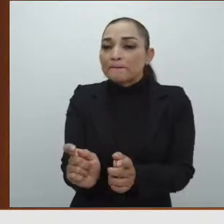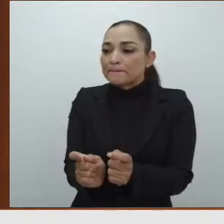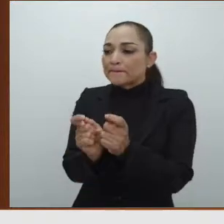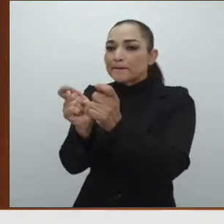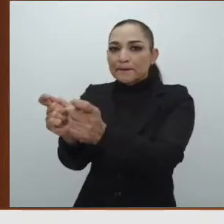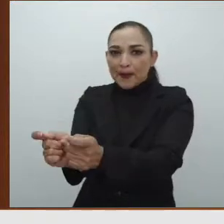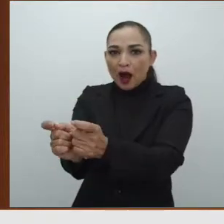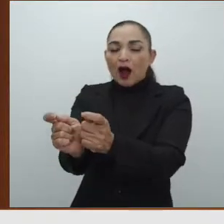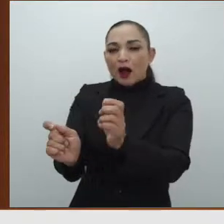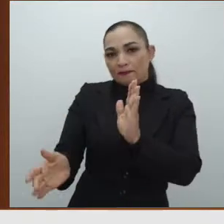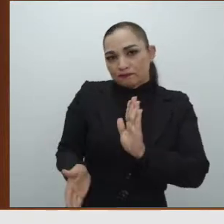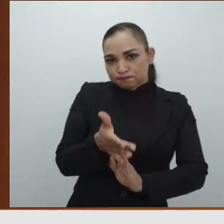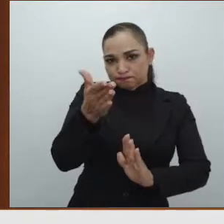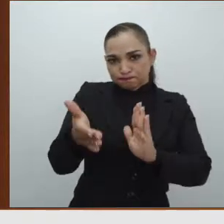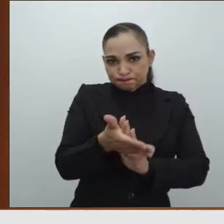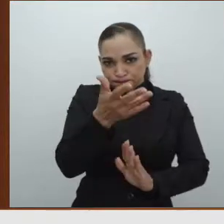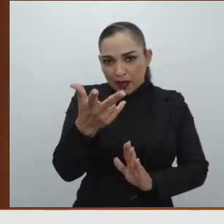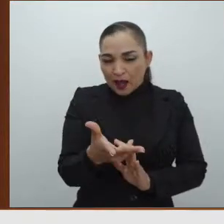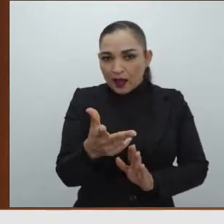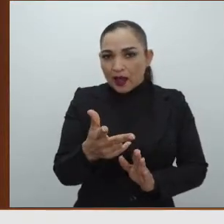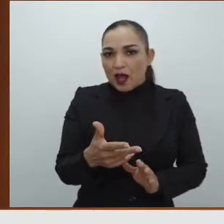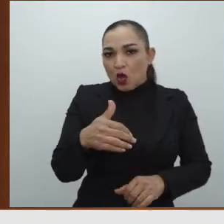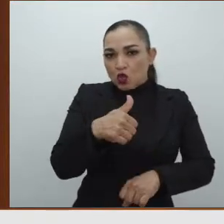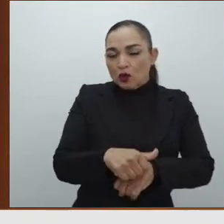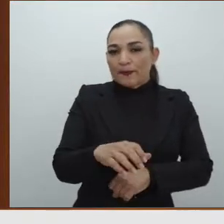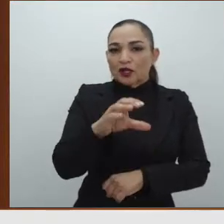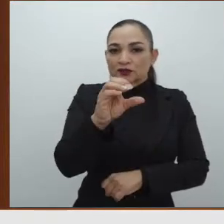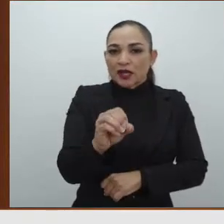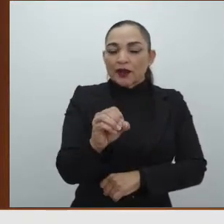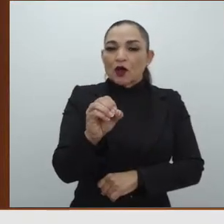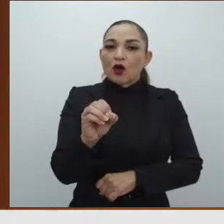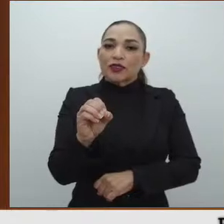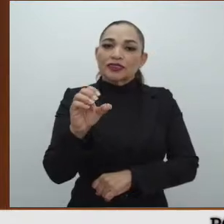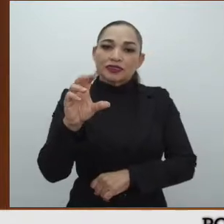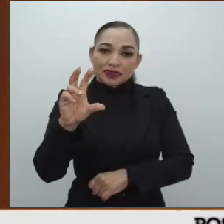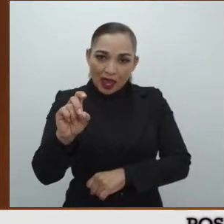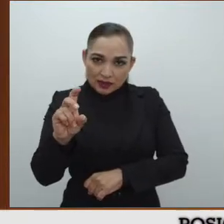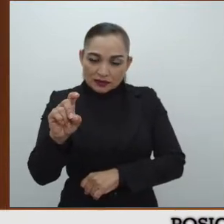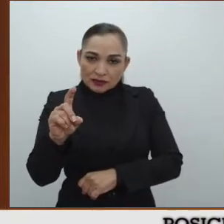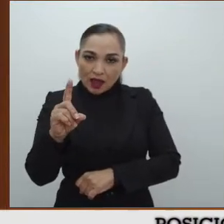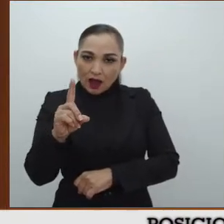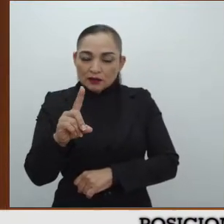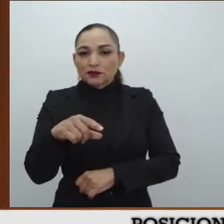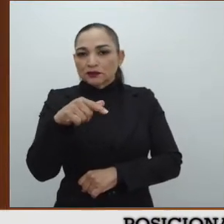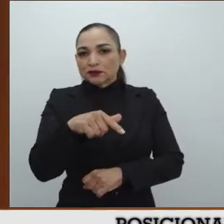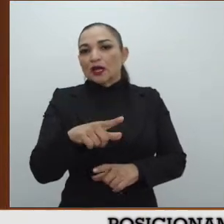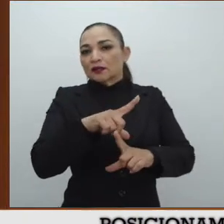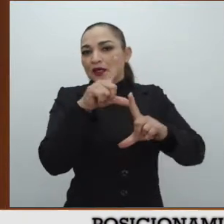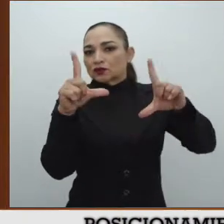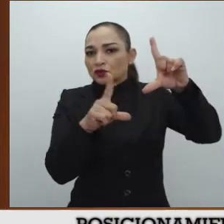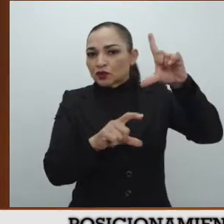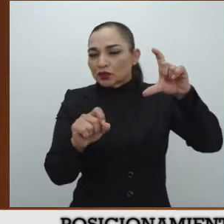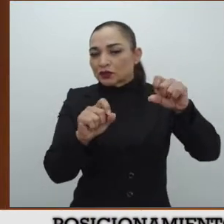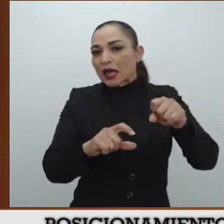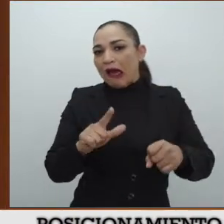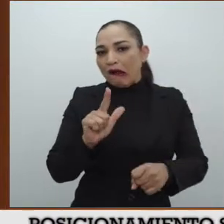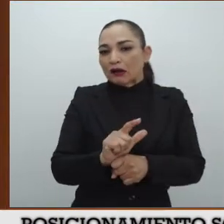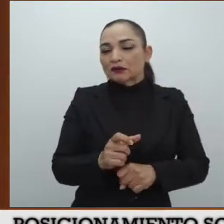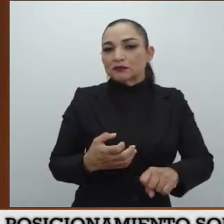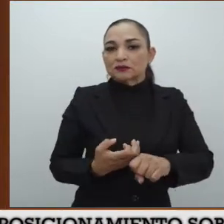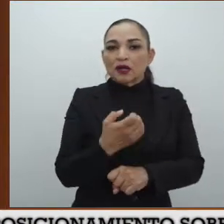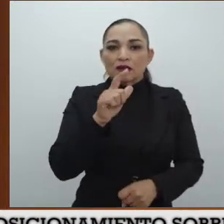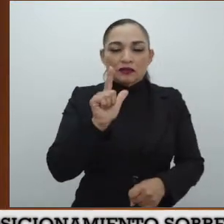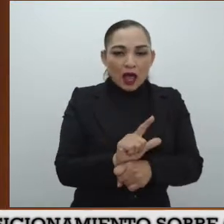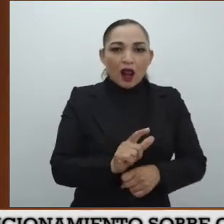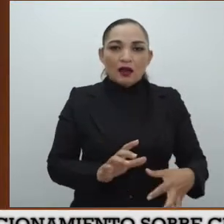la obra referida según número 030 con carácter nacional estatal relacionado a los